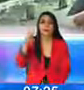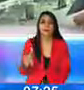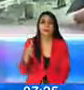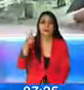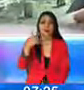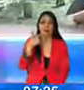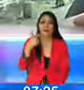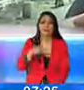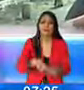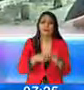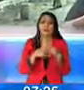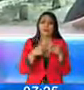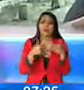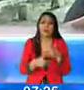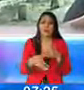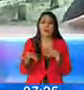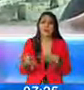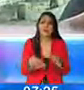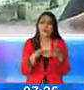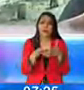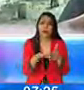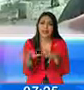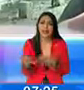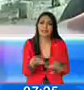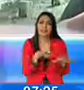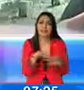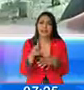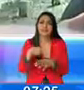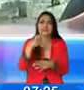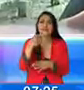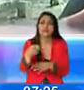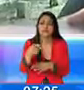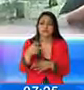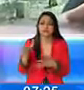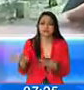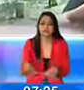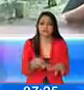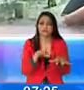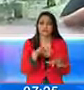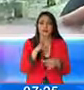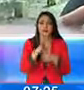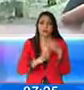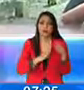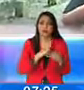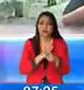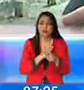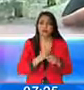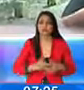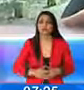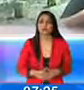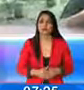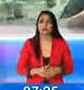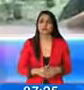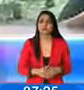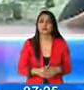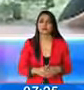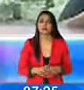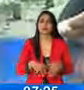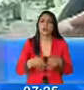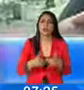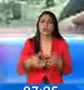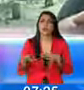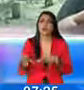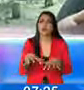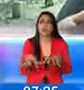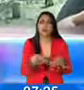una hoja de ruta de cara al próximo mandato. En función de comenzar a generar también los insumos necesarios para